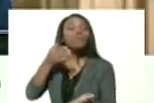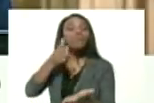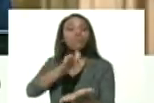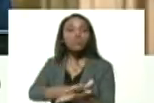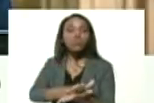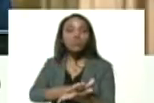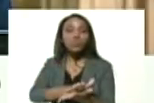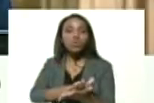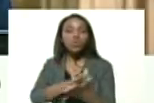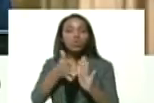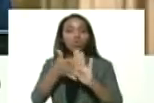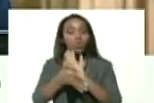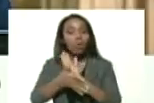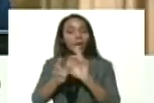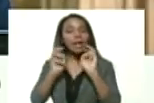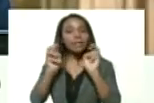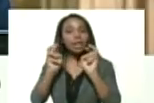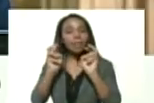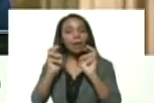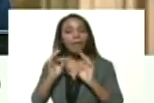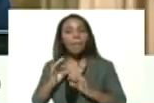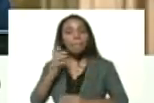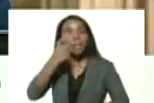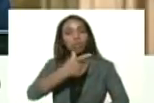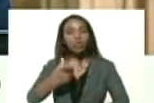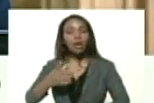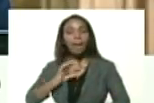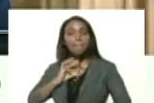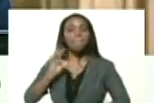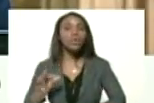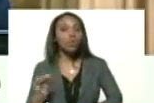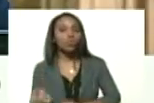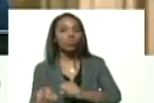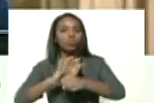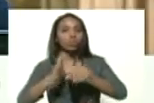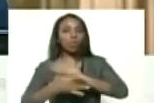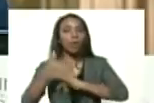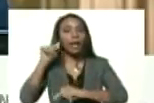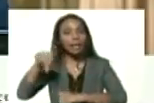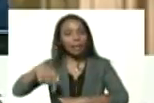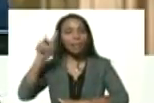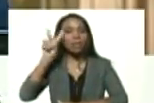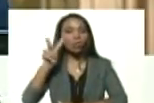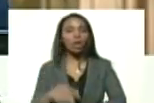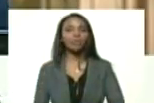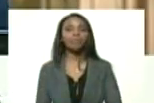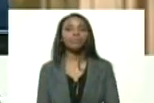d las personas con corona virus en venezuela'